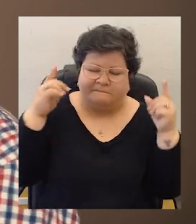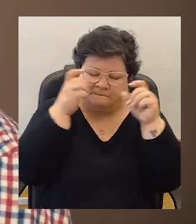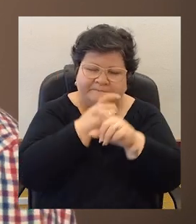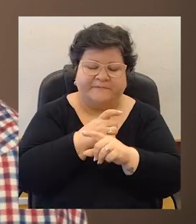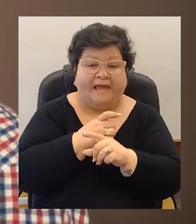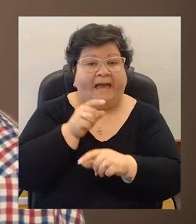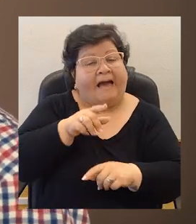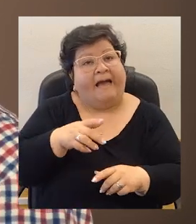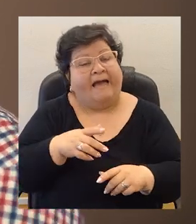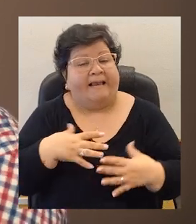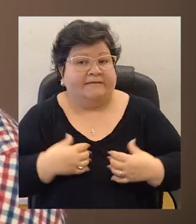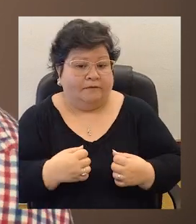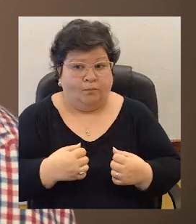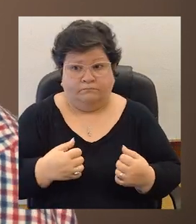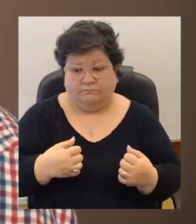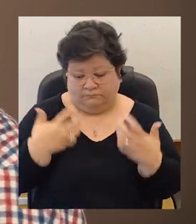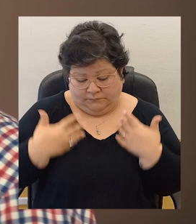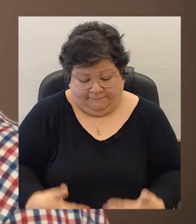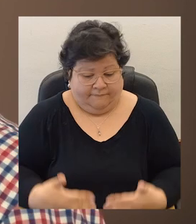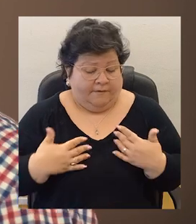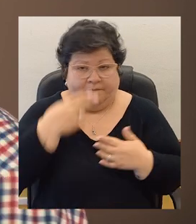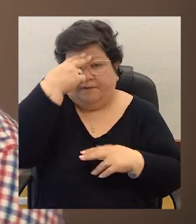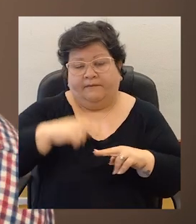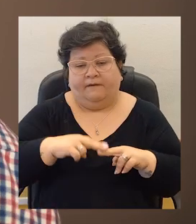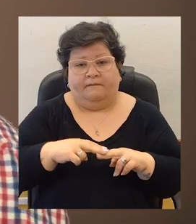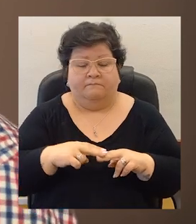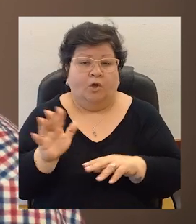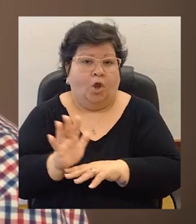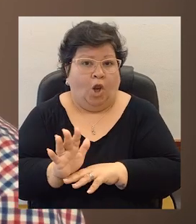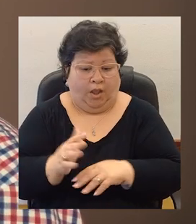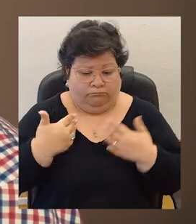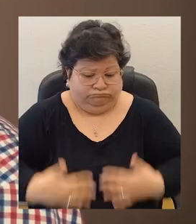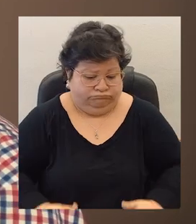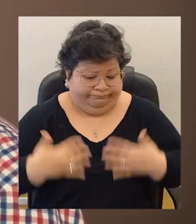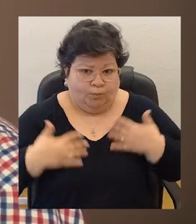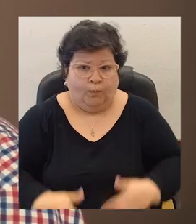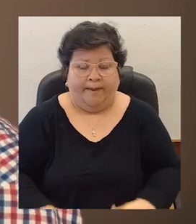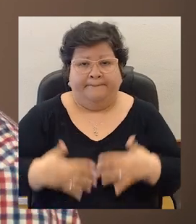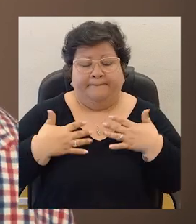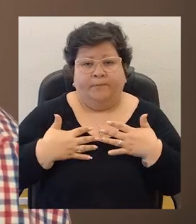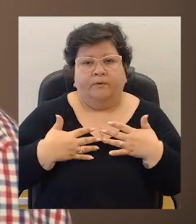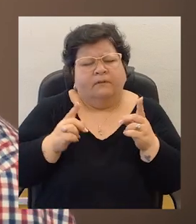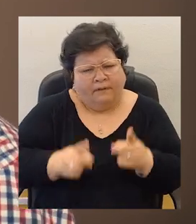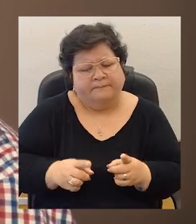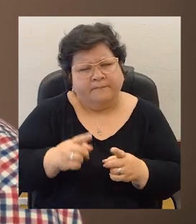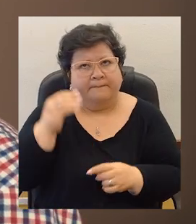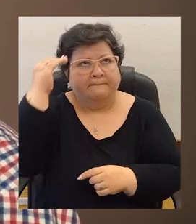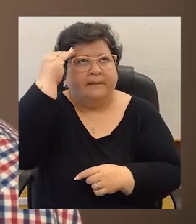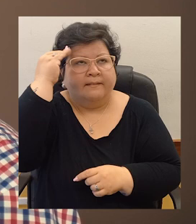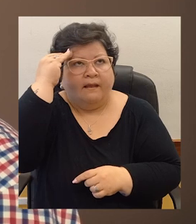la salud las enfermedades biológicas bueno también en la salud mental hay a veces trastornos